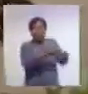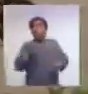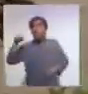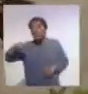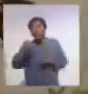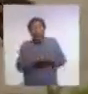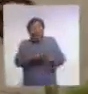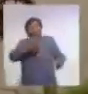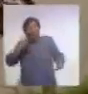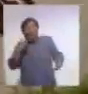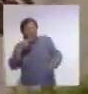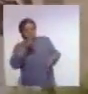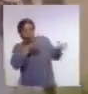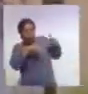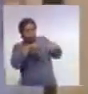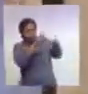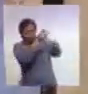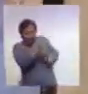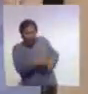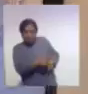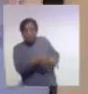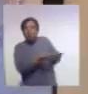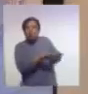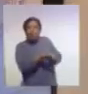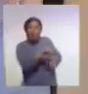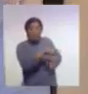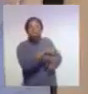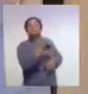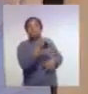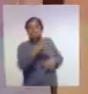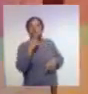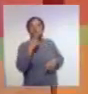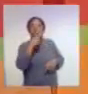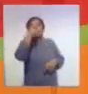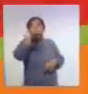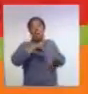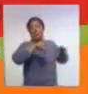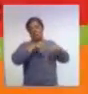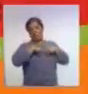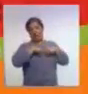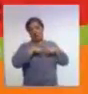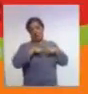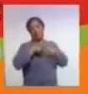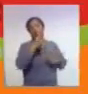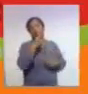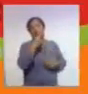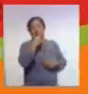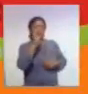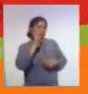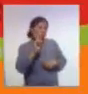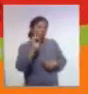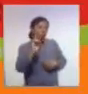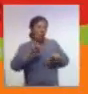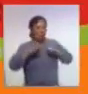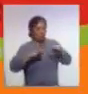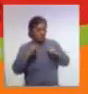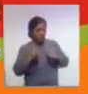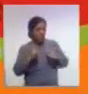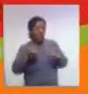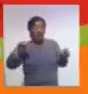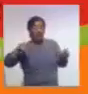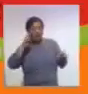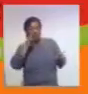idónea para adoptar a una niña, niño o adolescente. Bueno, hasta antes del 3 de junio, esos certificados de